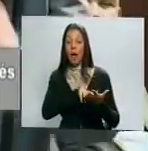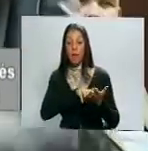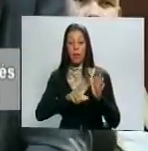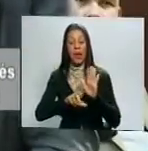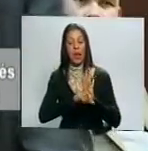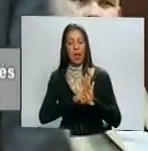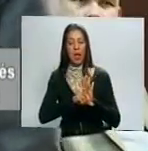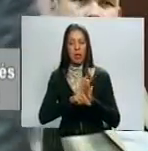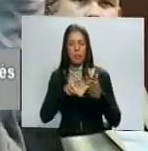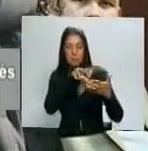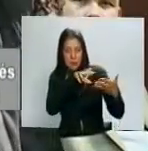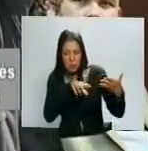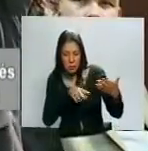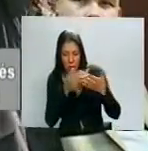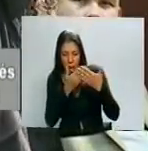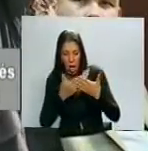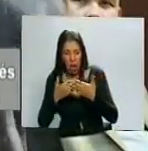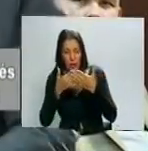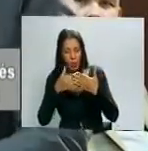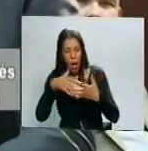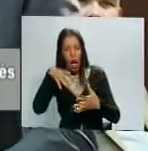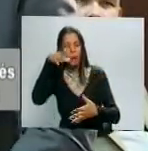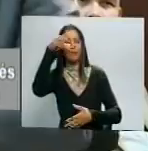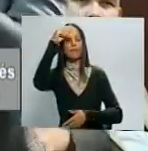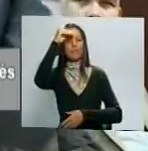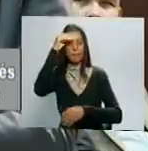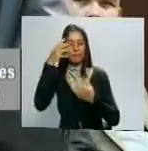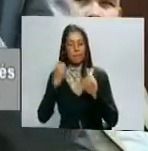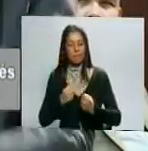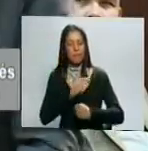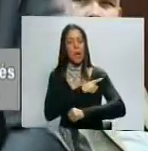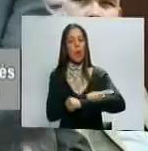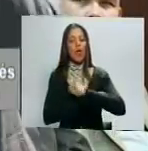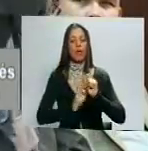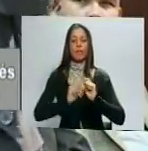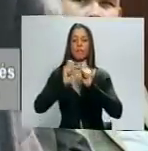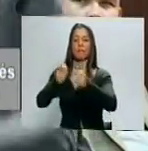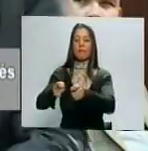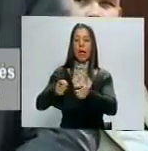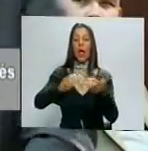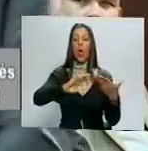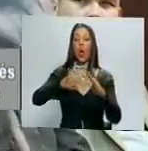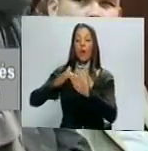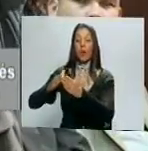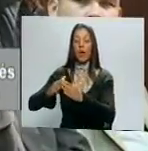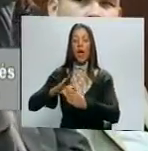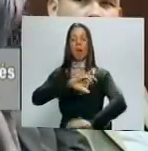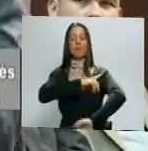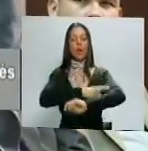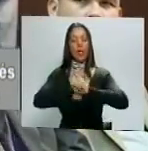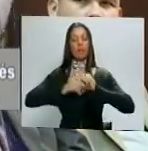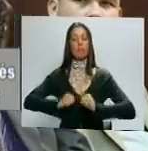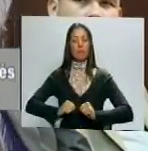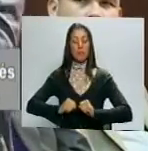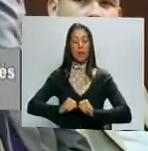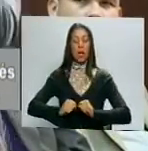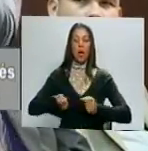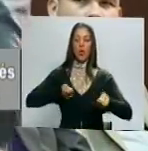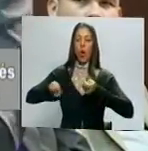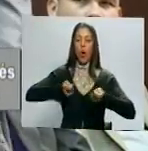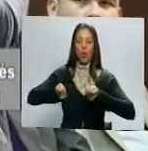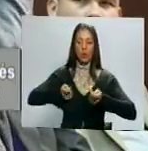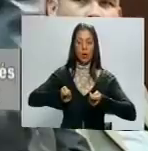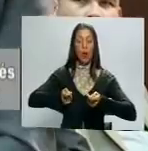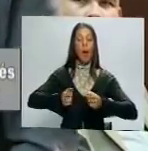la estudiemos, sino que nos apropiemos y ayudemos a nuestro pueblo a empoderarse del ejercicio y la puesta